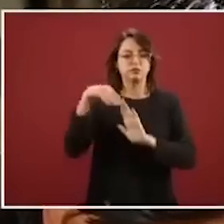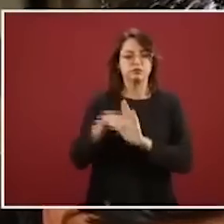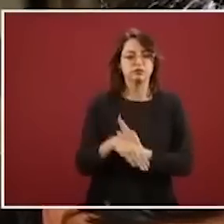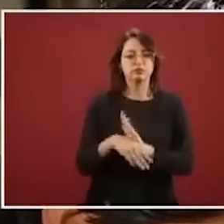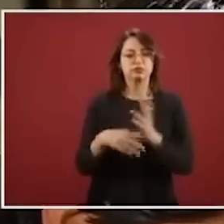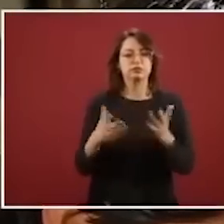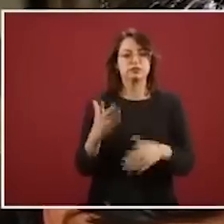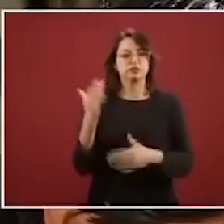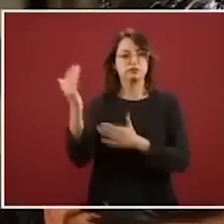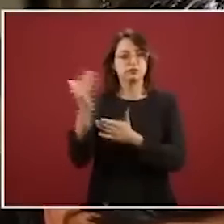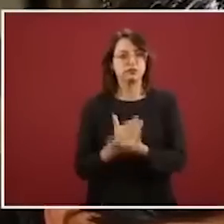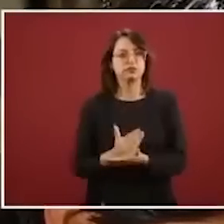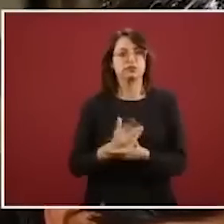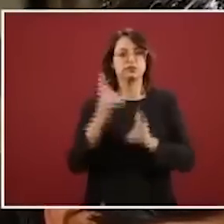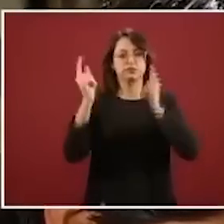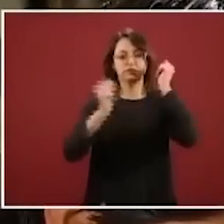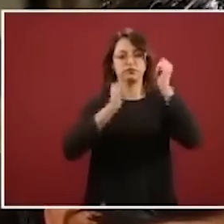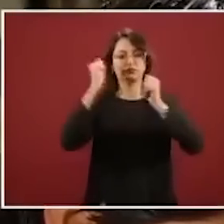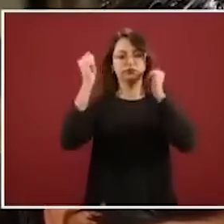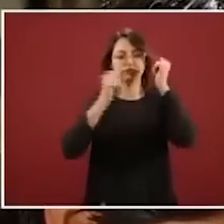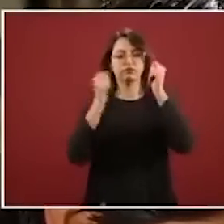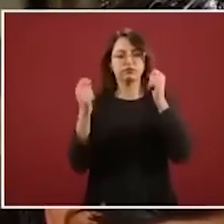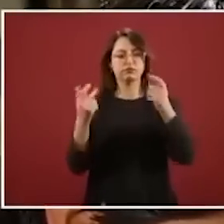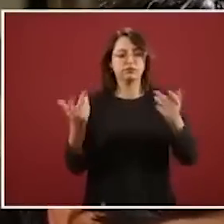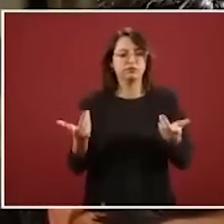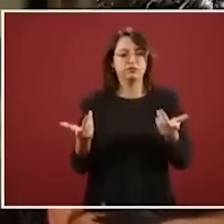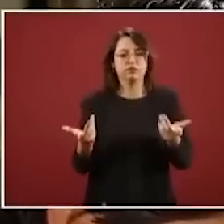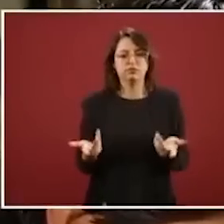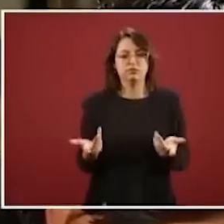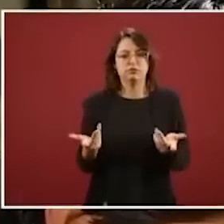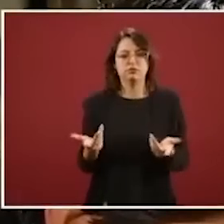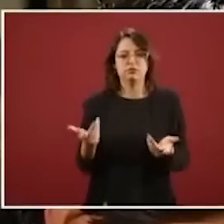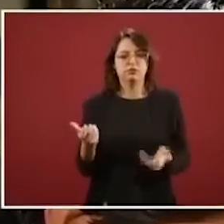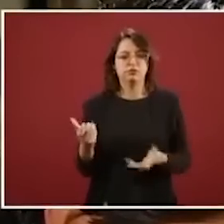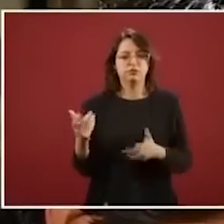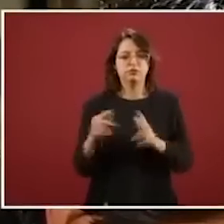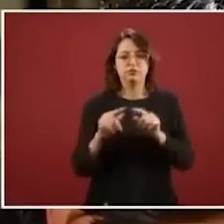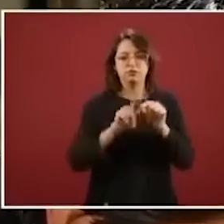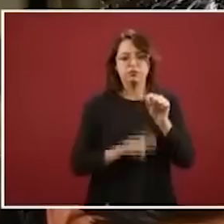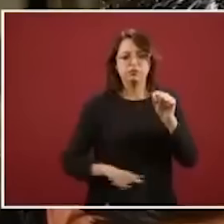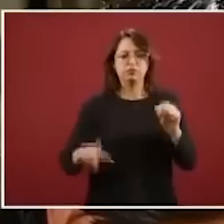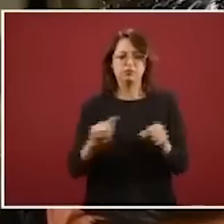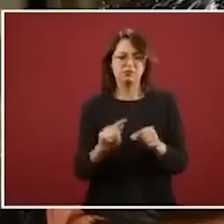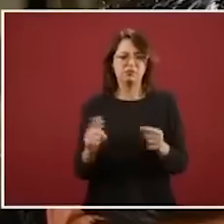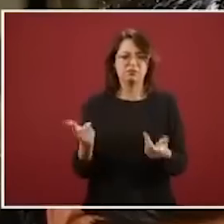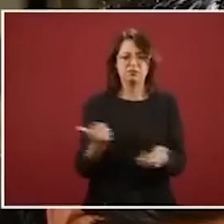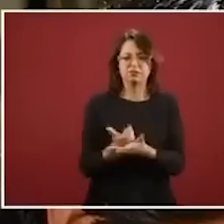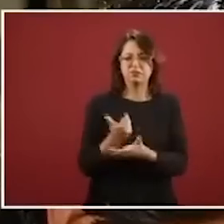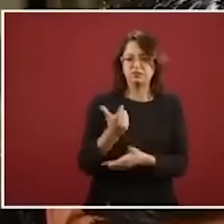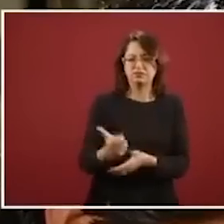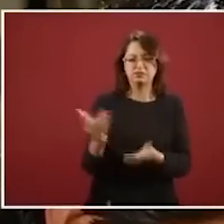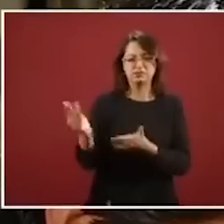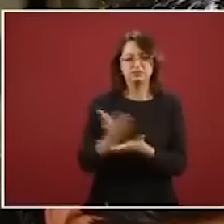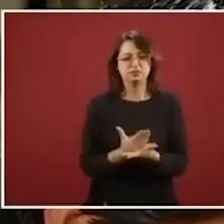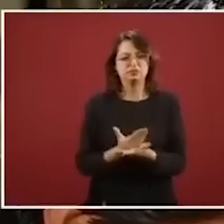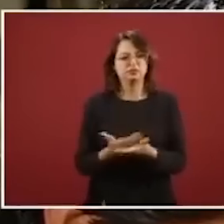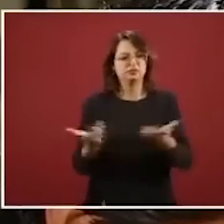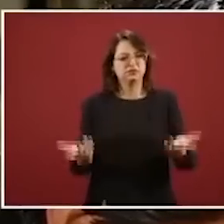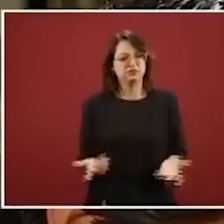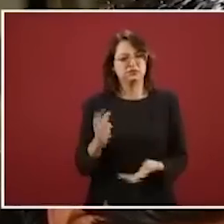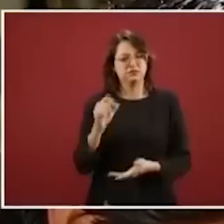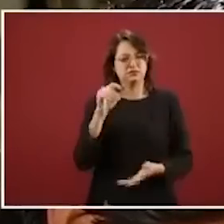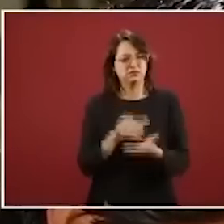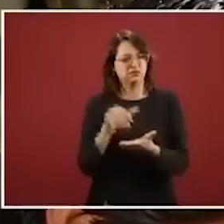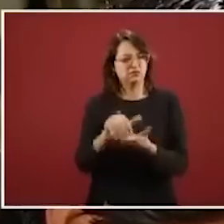de turistas a nivel mundial. Y en México recibirá menos, por lo tanto, estos 20 mil millones de pesos están